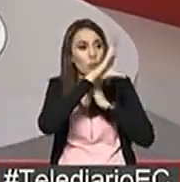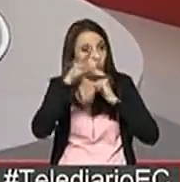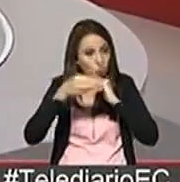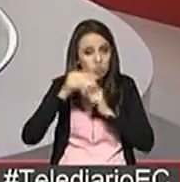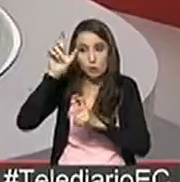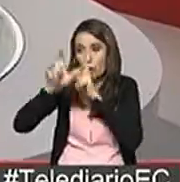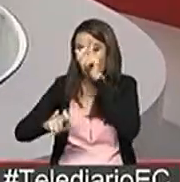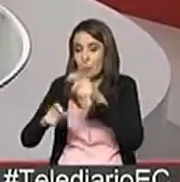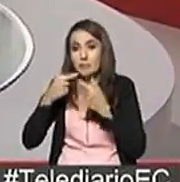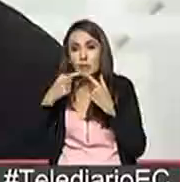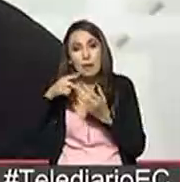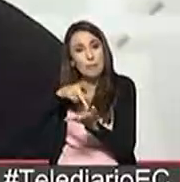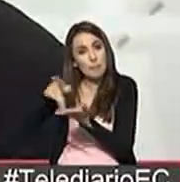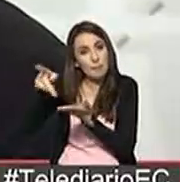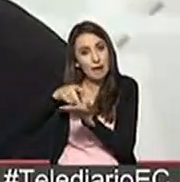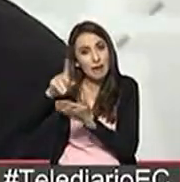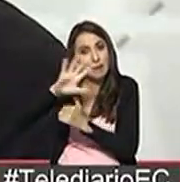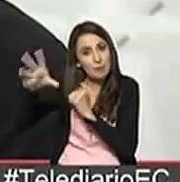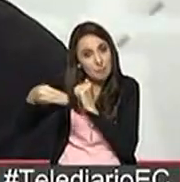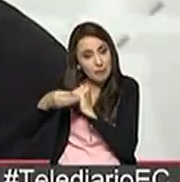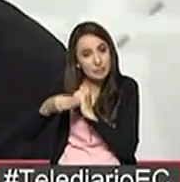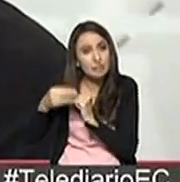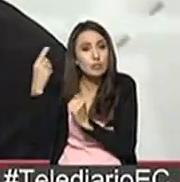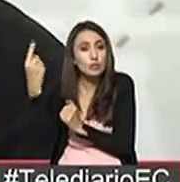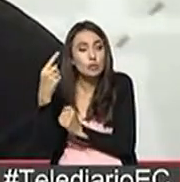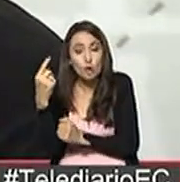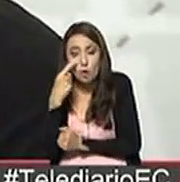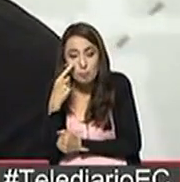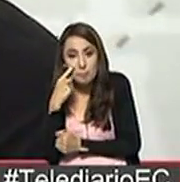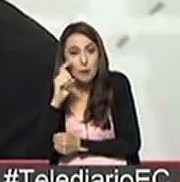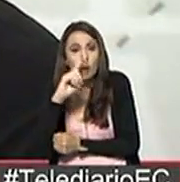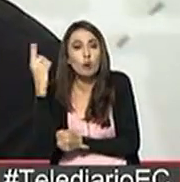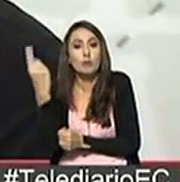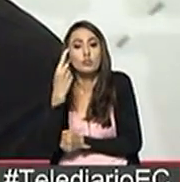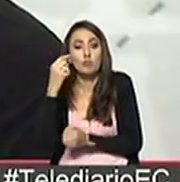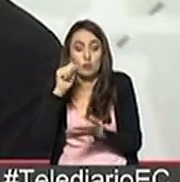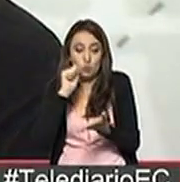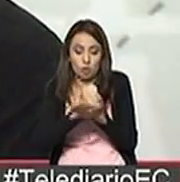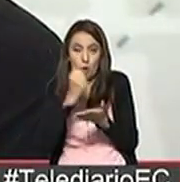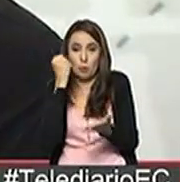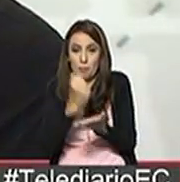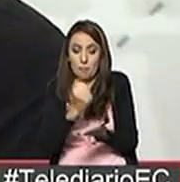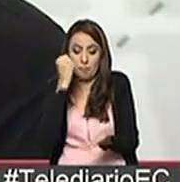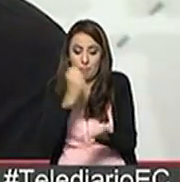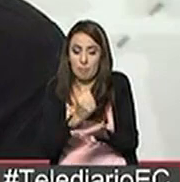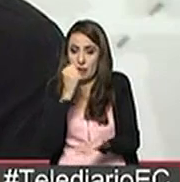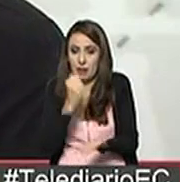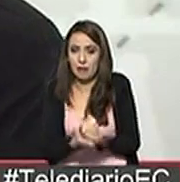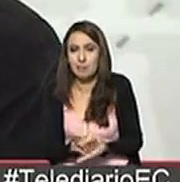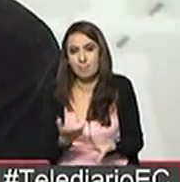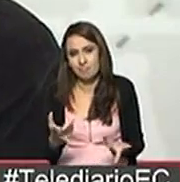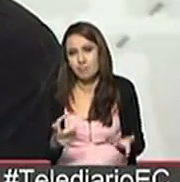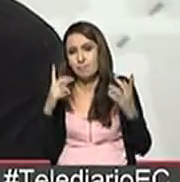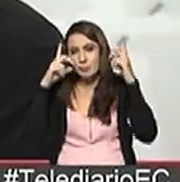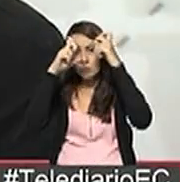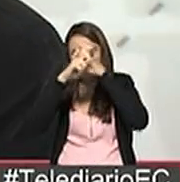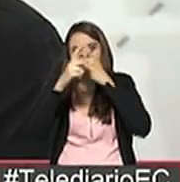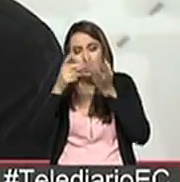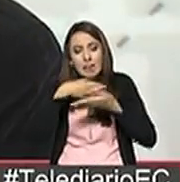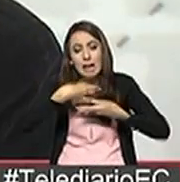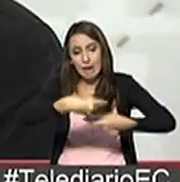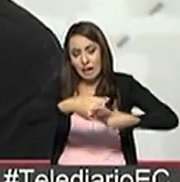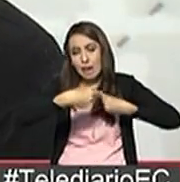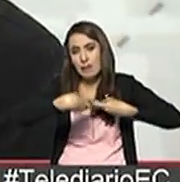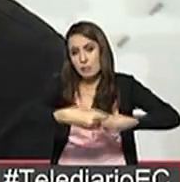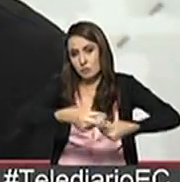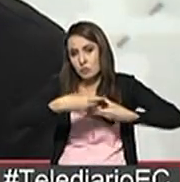extra que está solo para poner estos sellos, estas etiquetas que se tienen que poner manualmente. Y, o sea, hay